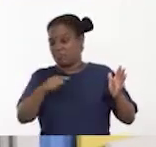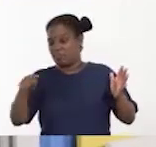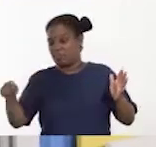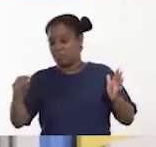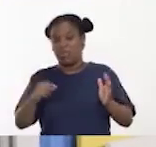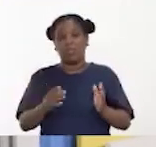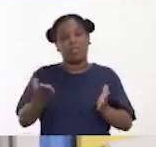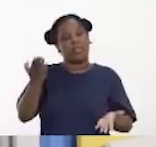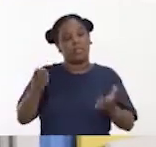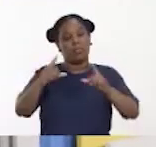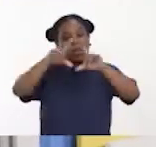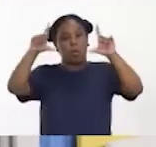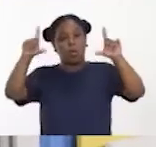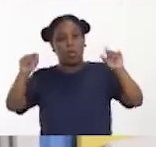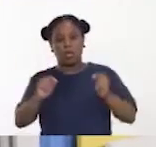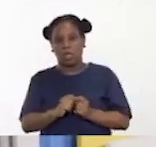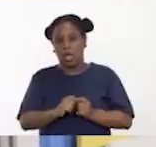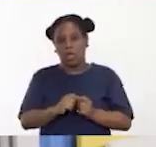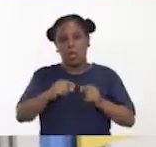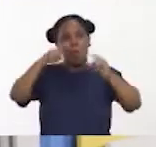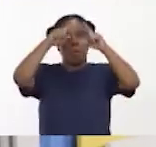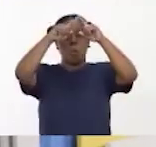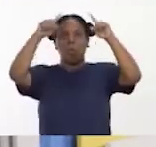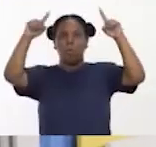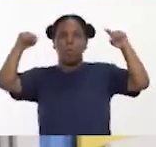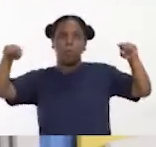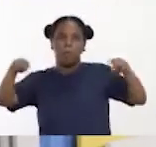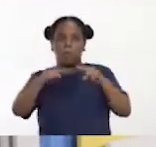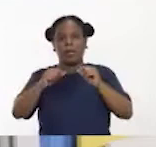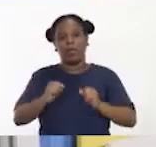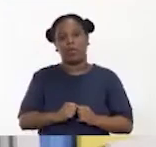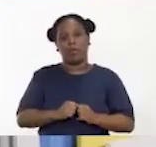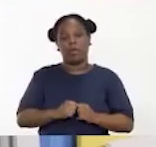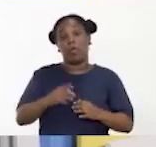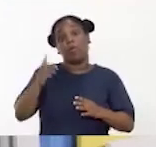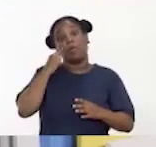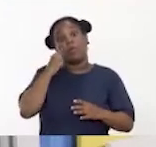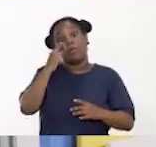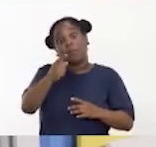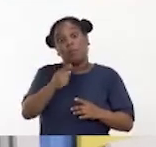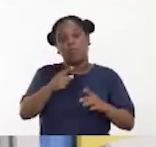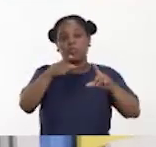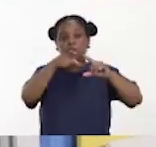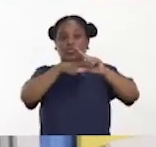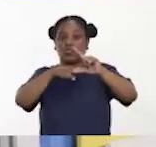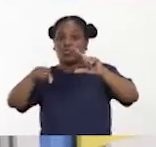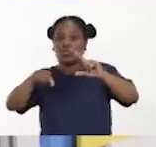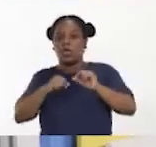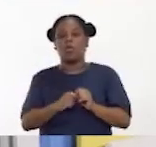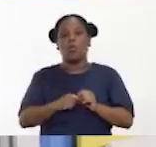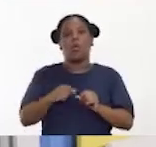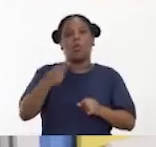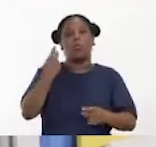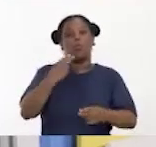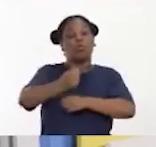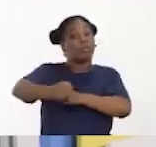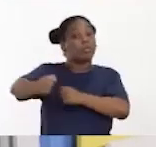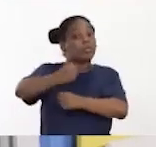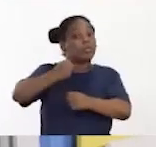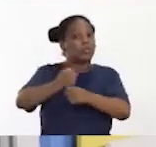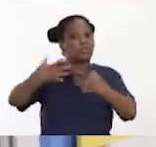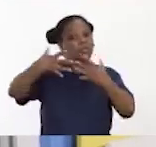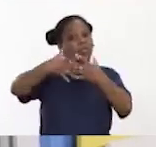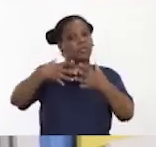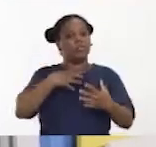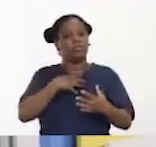de determinado cuadrilátero o un paralelogramo y determinar sus ángulos utilizando la relación que